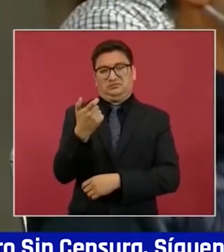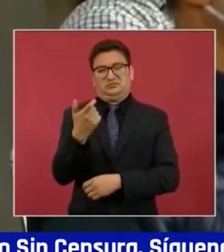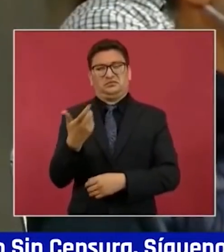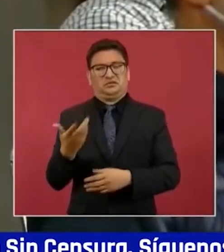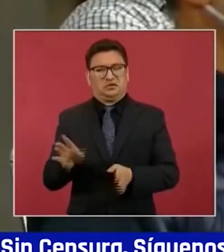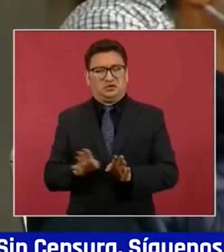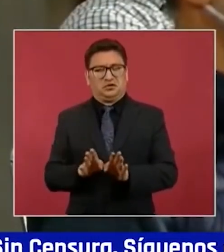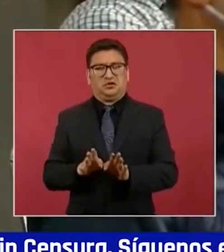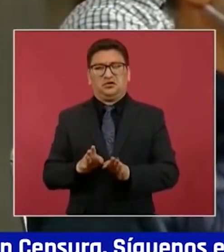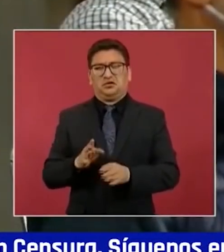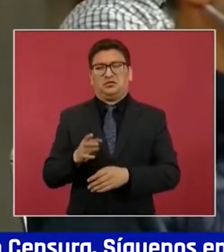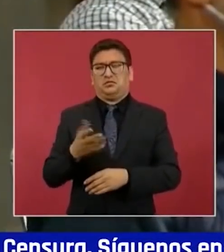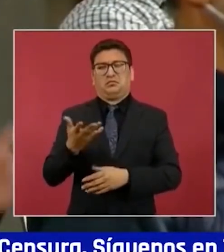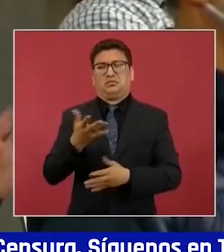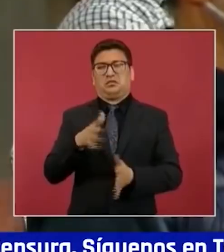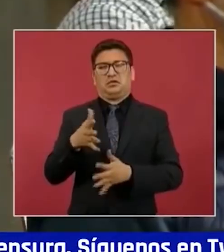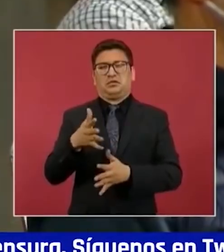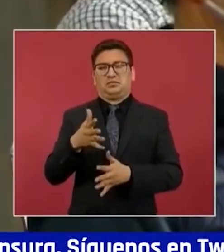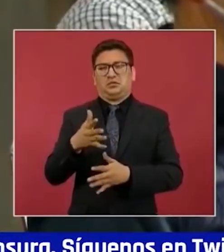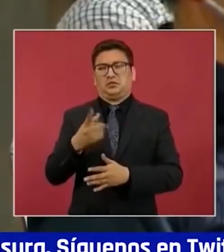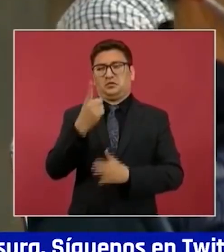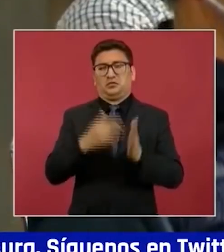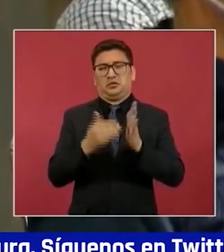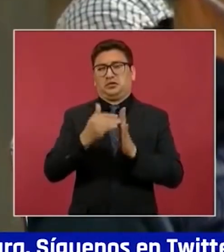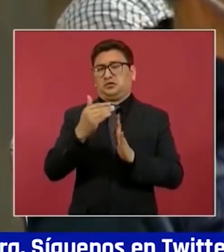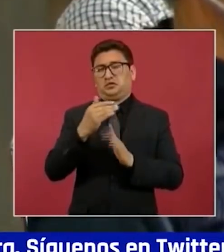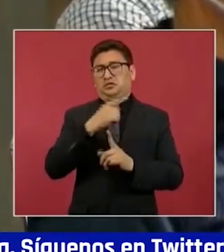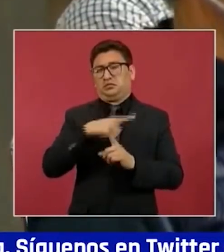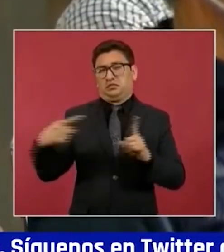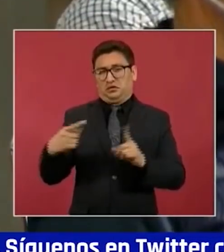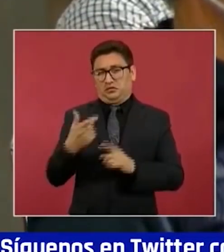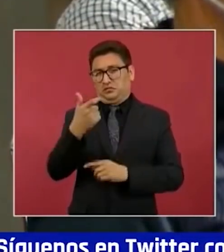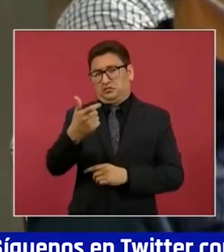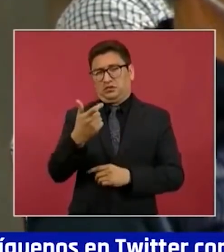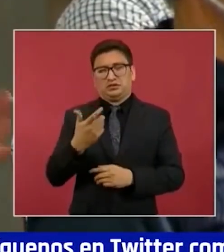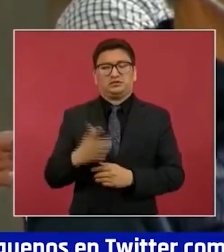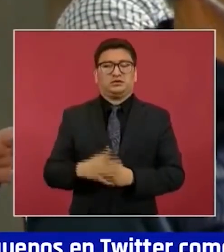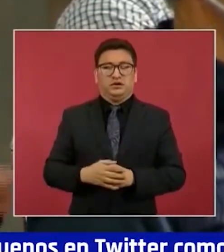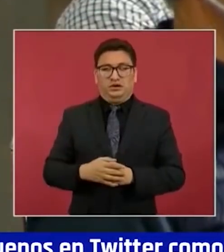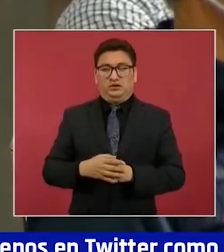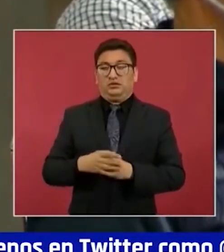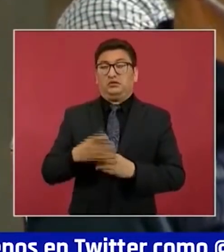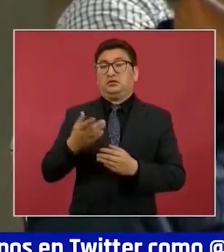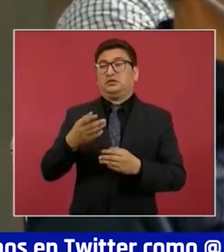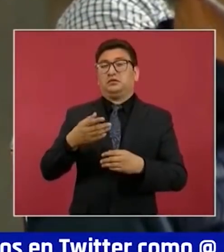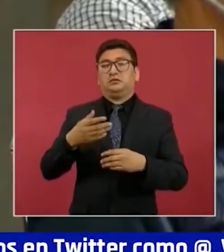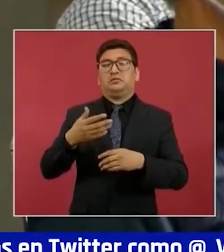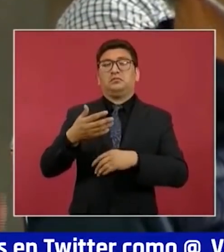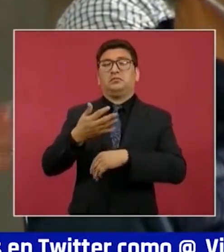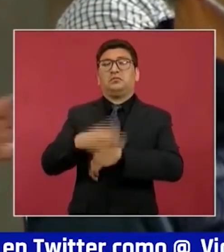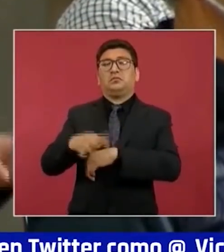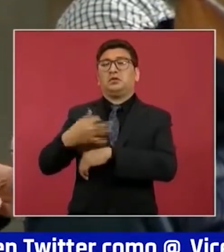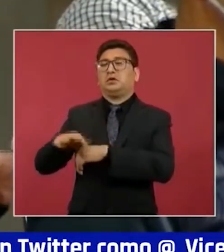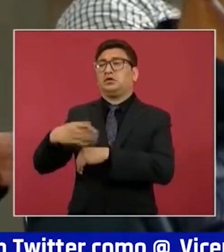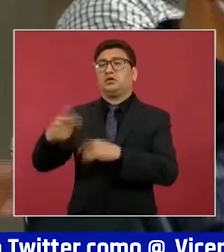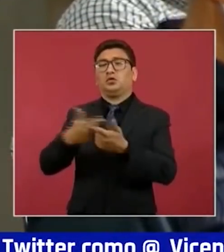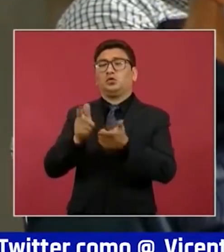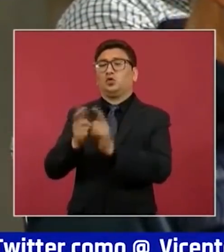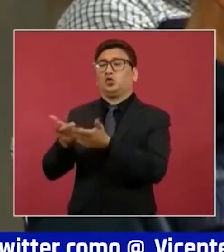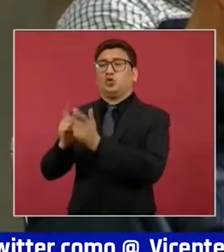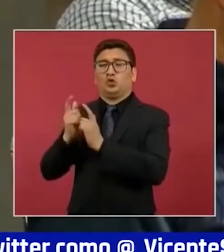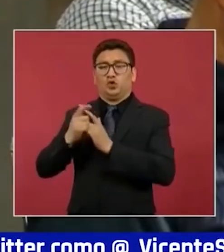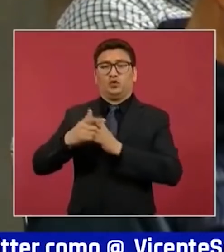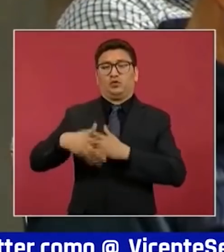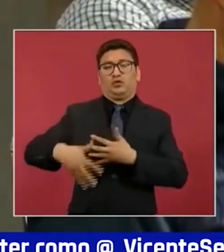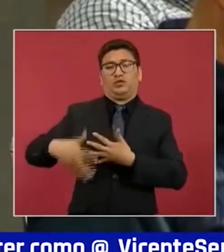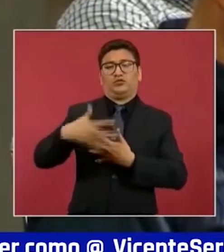de un poco más de 1,5 millones de pesos y además suspensiones solamente temporales a estos grupos violentos